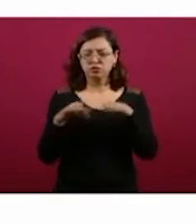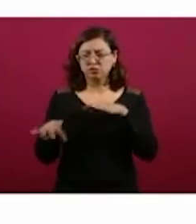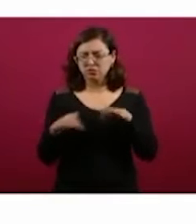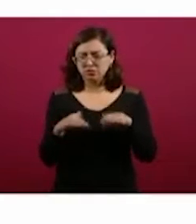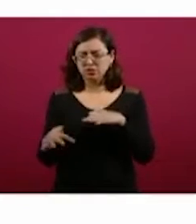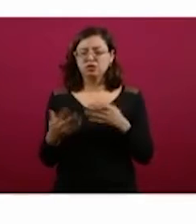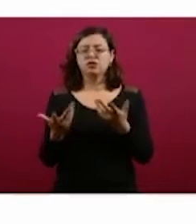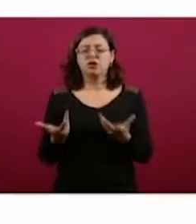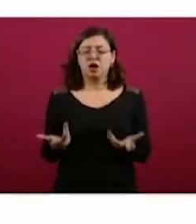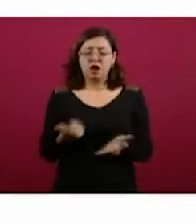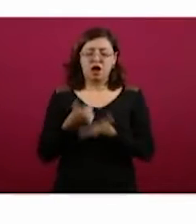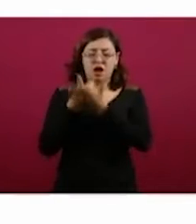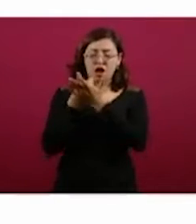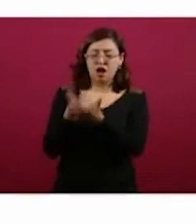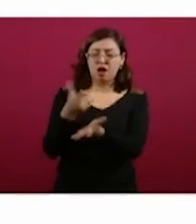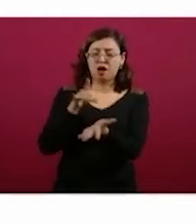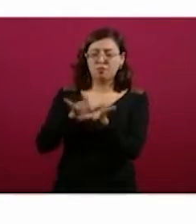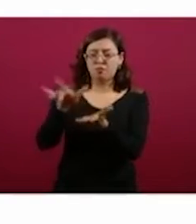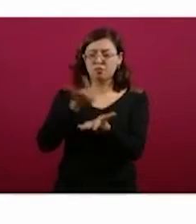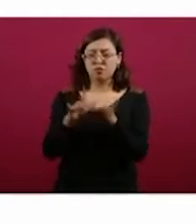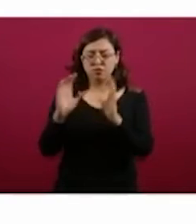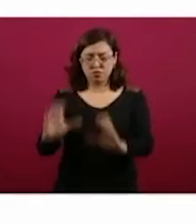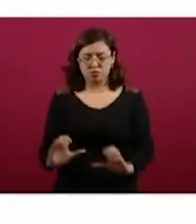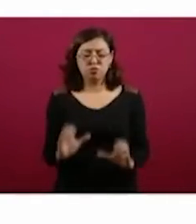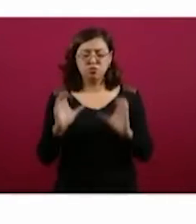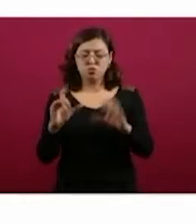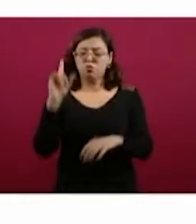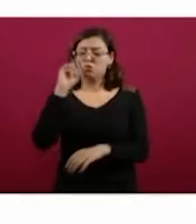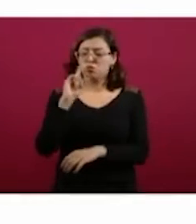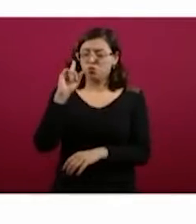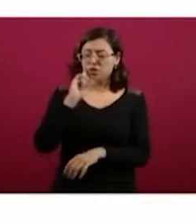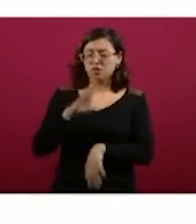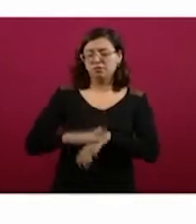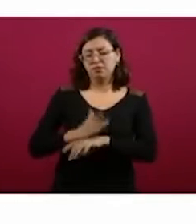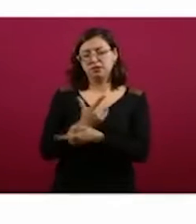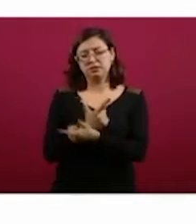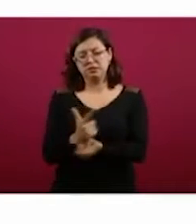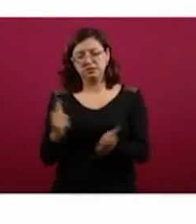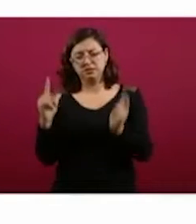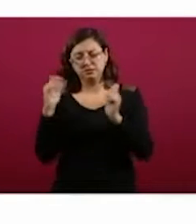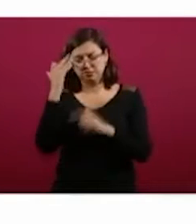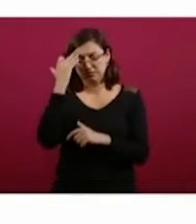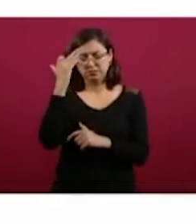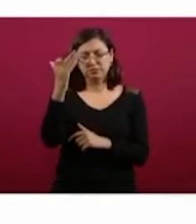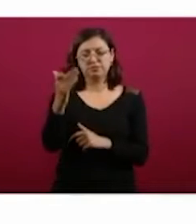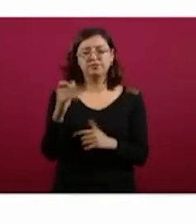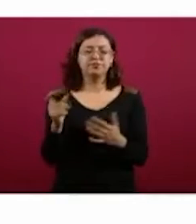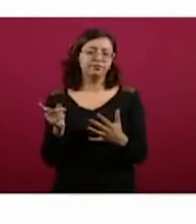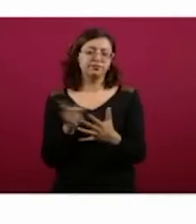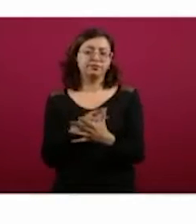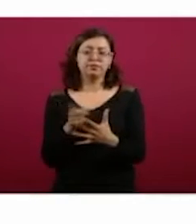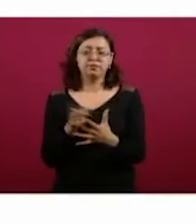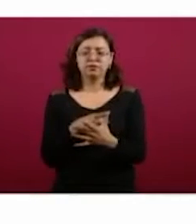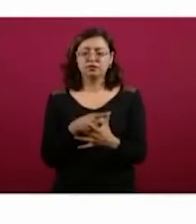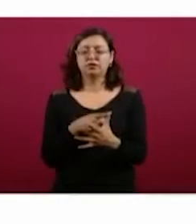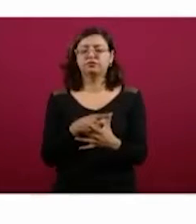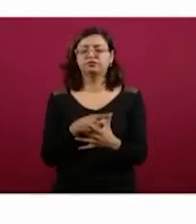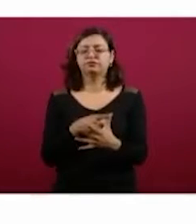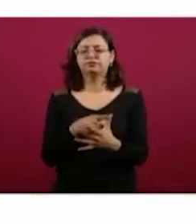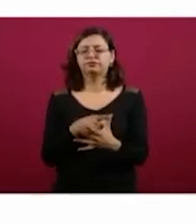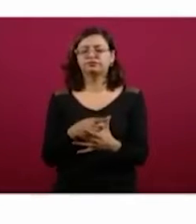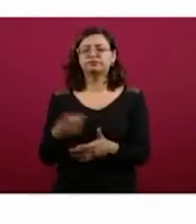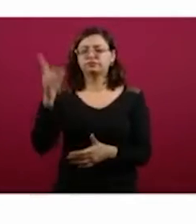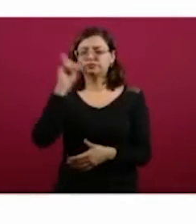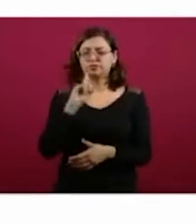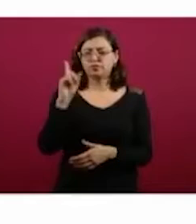trabajos de cuidado y las mujeres tengan más tiempo propio. Quinto, para que se procure una mejor atención a la salud